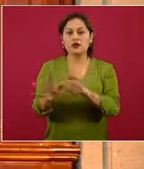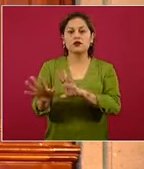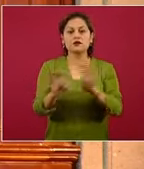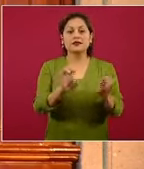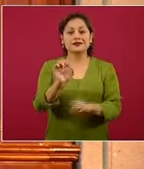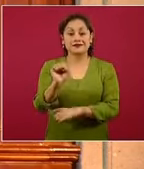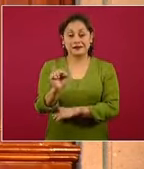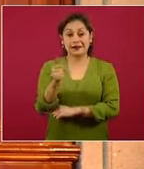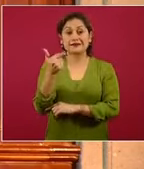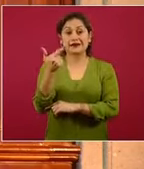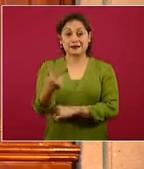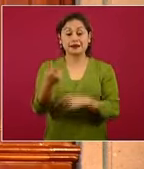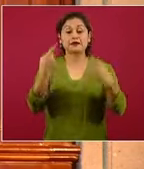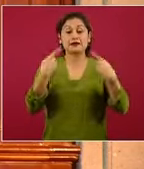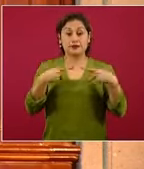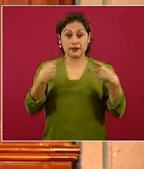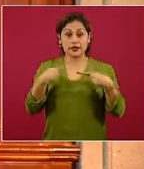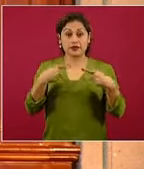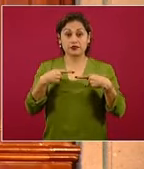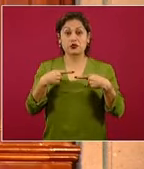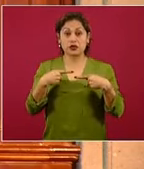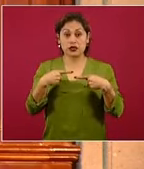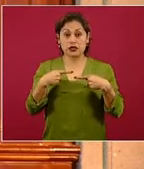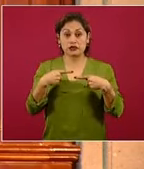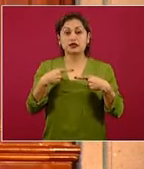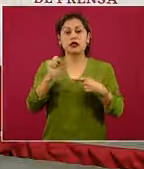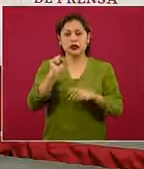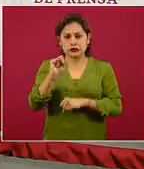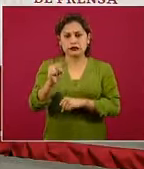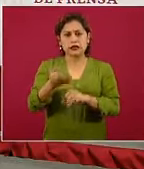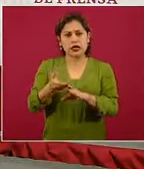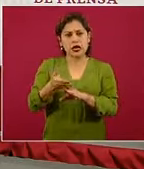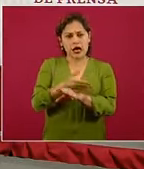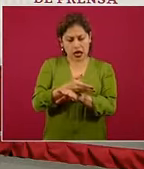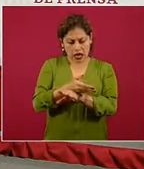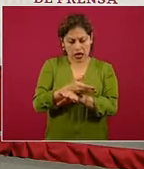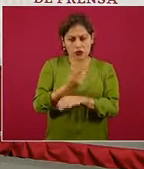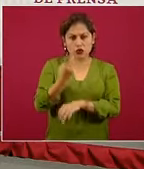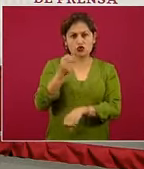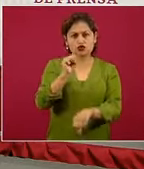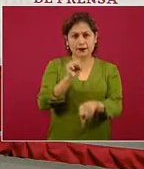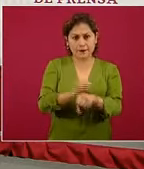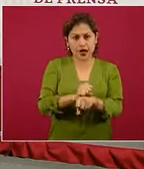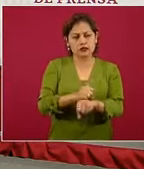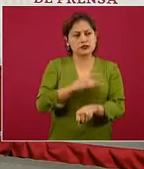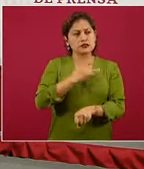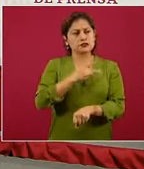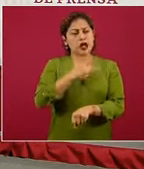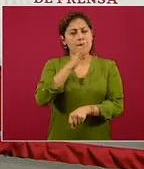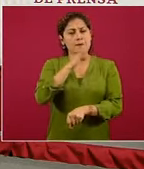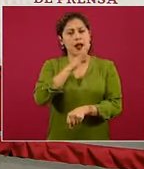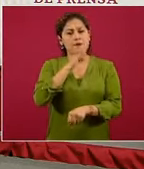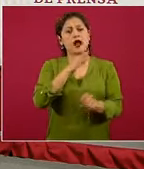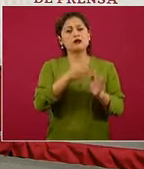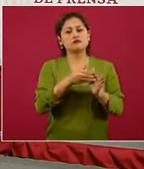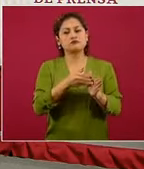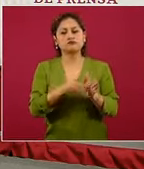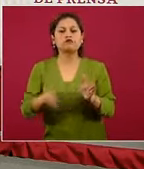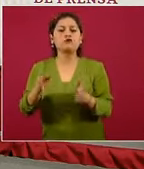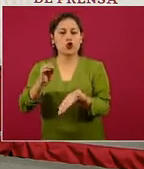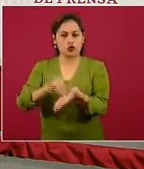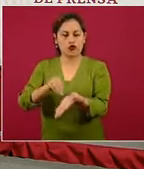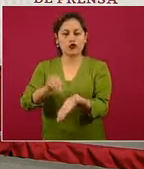81.967, que por haber iniciado con los signos y síntomas en las últimas 2 semanas son las que tendrían en su momento todavía